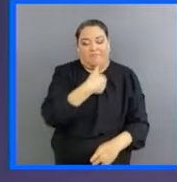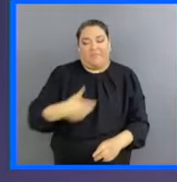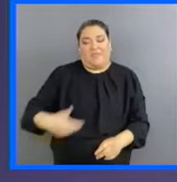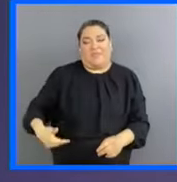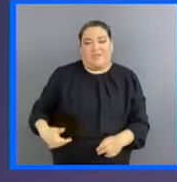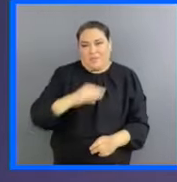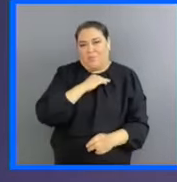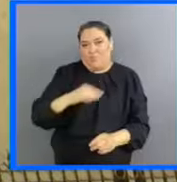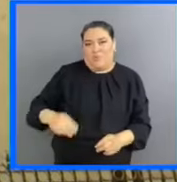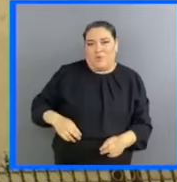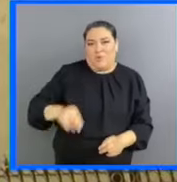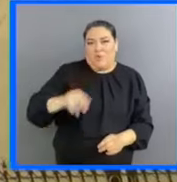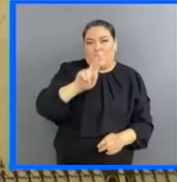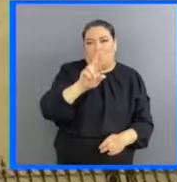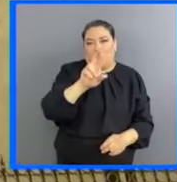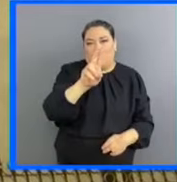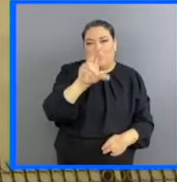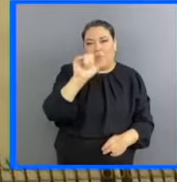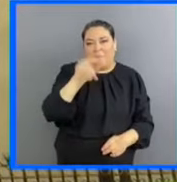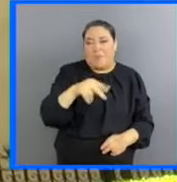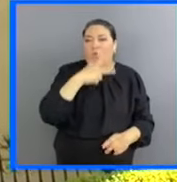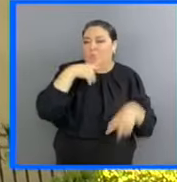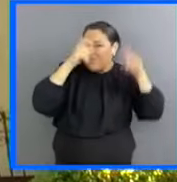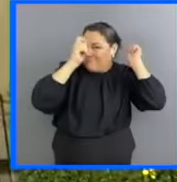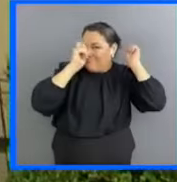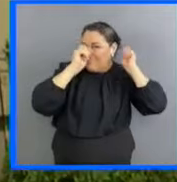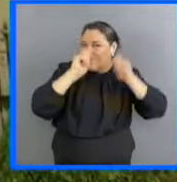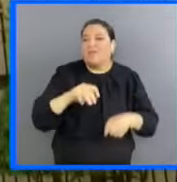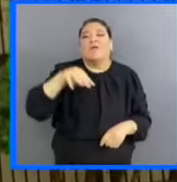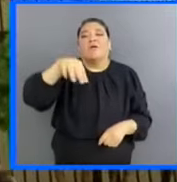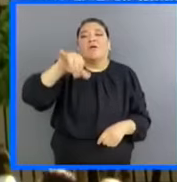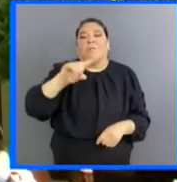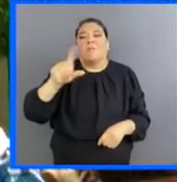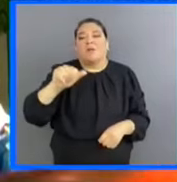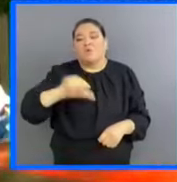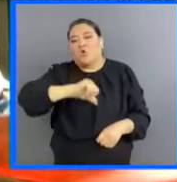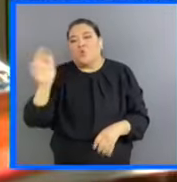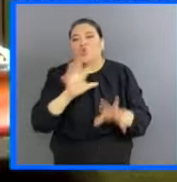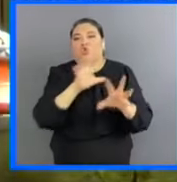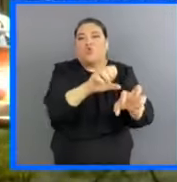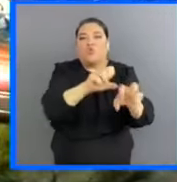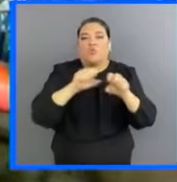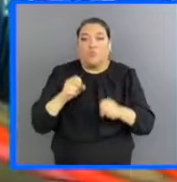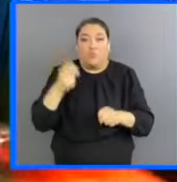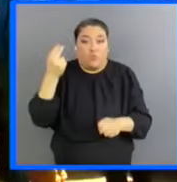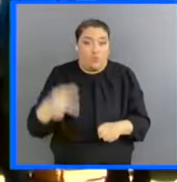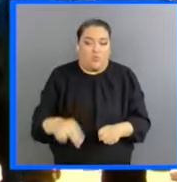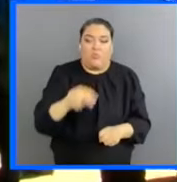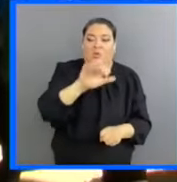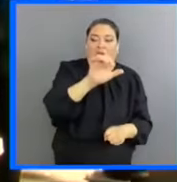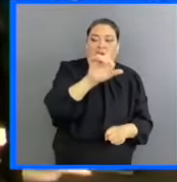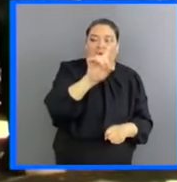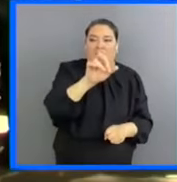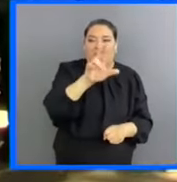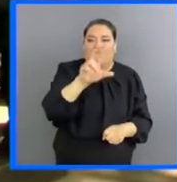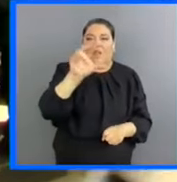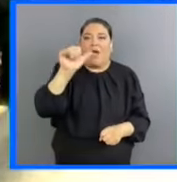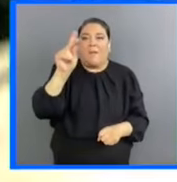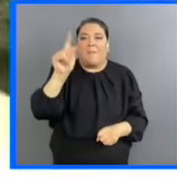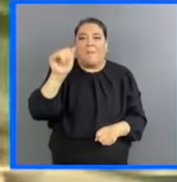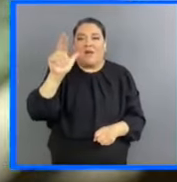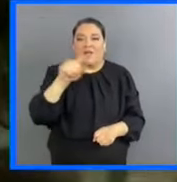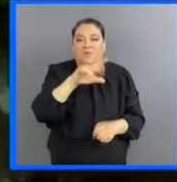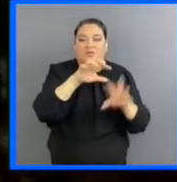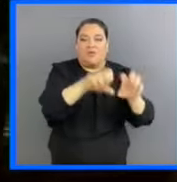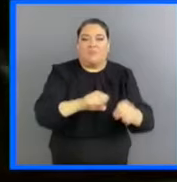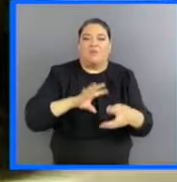Carlos Manso, así como la detención que enfrenta un estudiante de nombre Eder Israel Aparicio Bracamontes, alumno de una